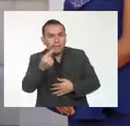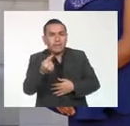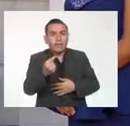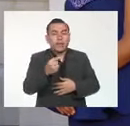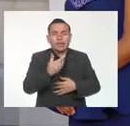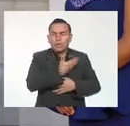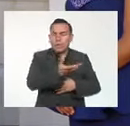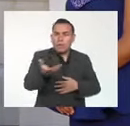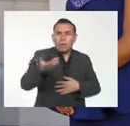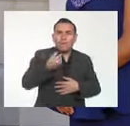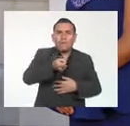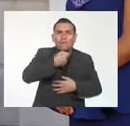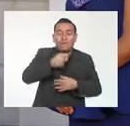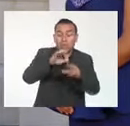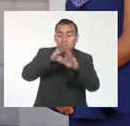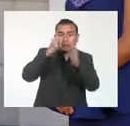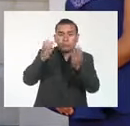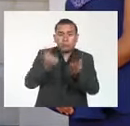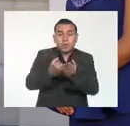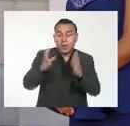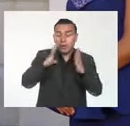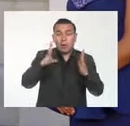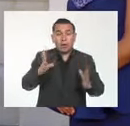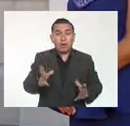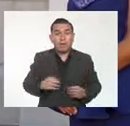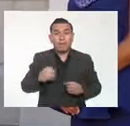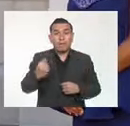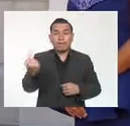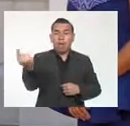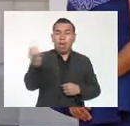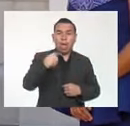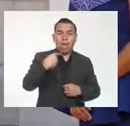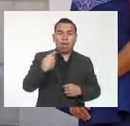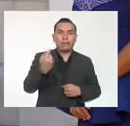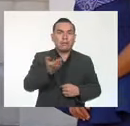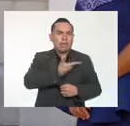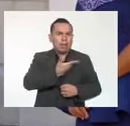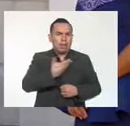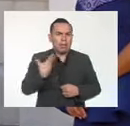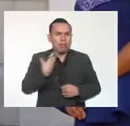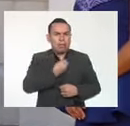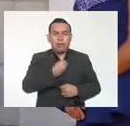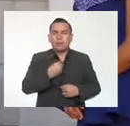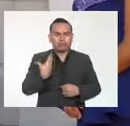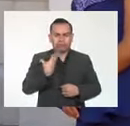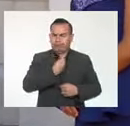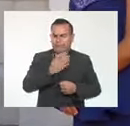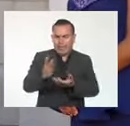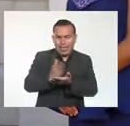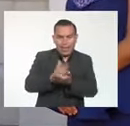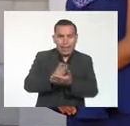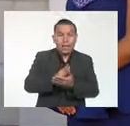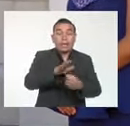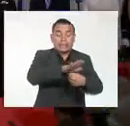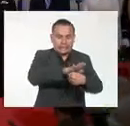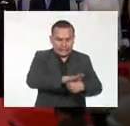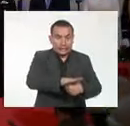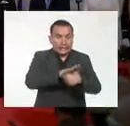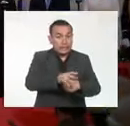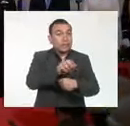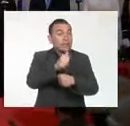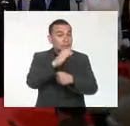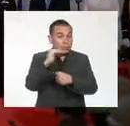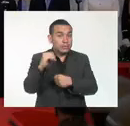noticias internacionales como muchos gobiernos que nos acusan a nosotros reprimen a su población. Les lanzan gases lacrimógenos,